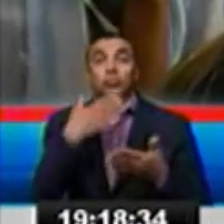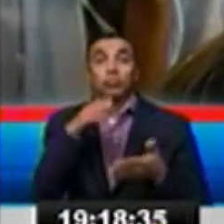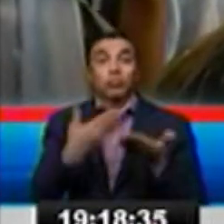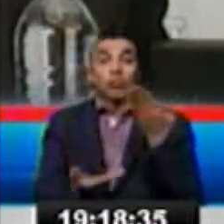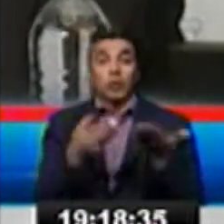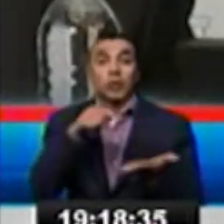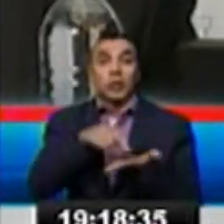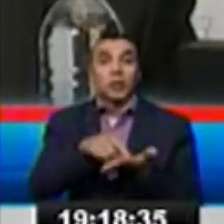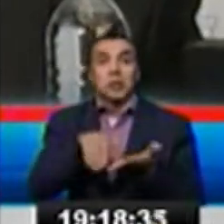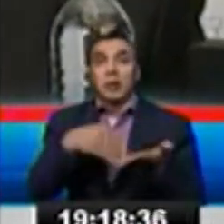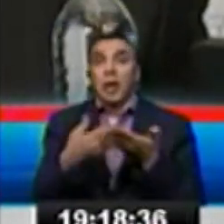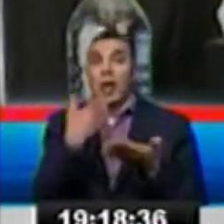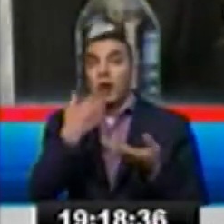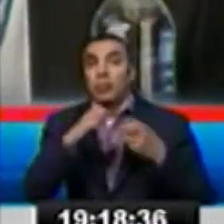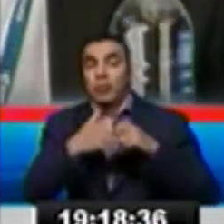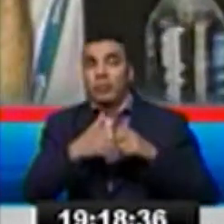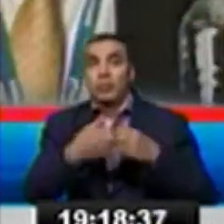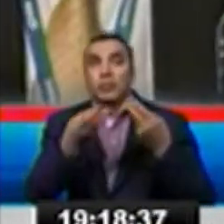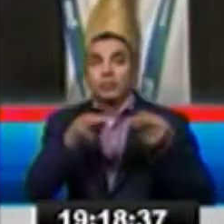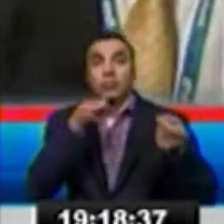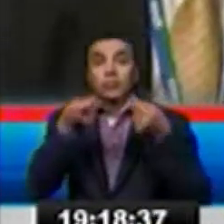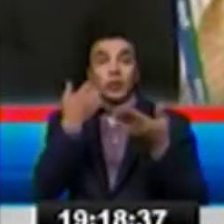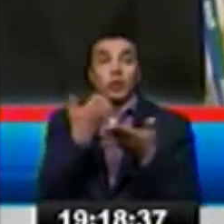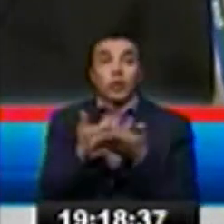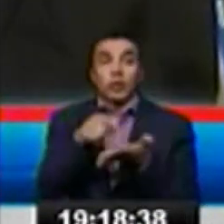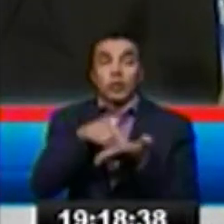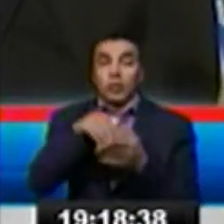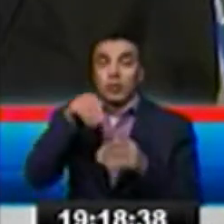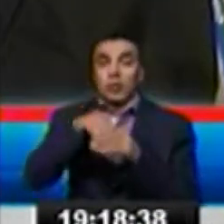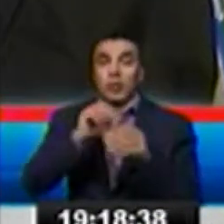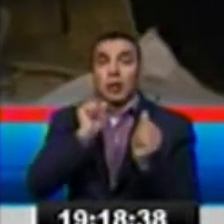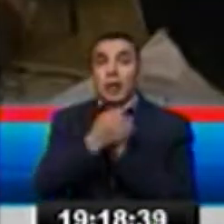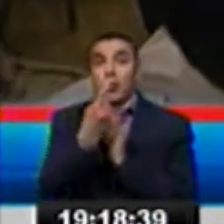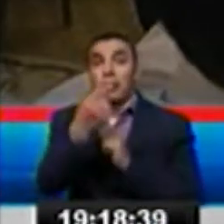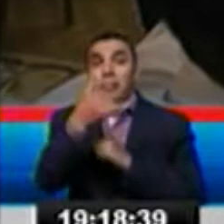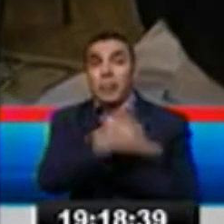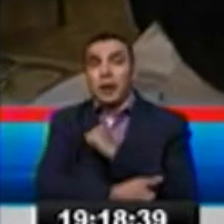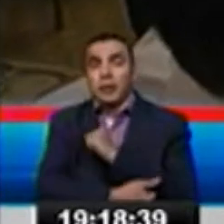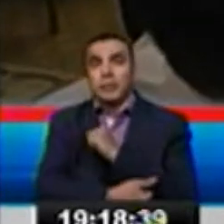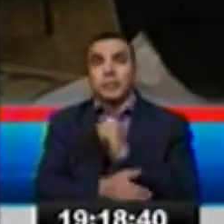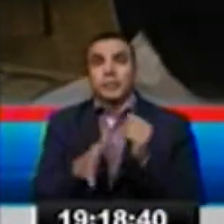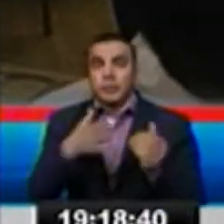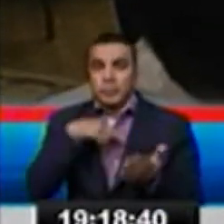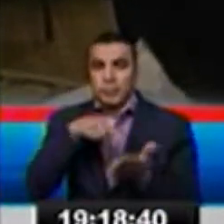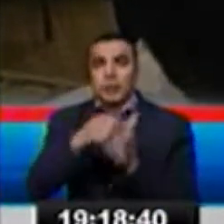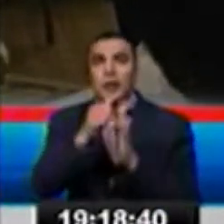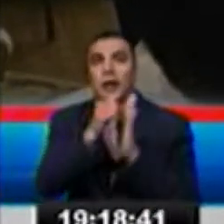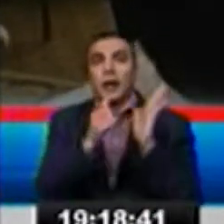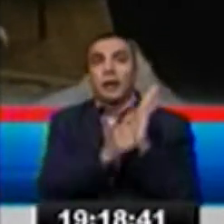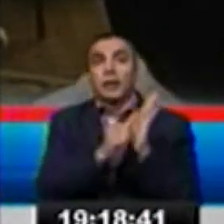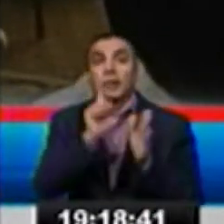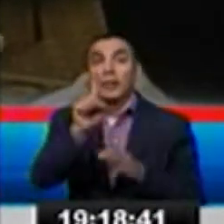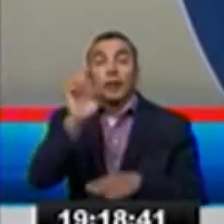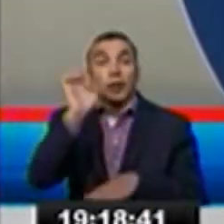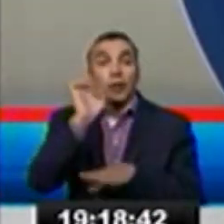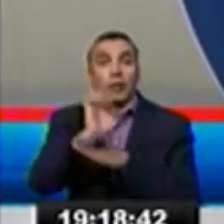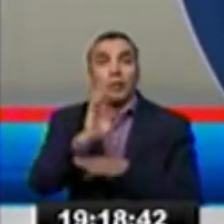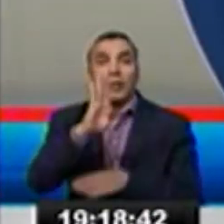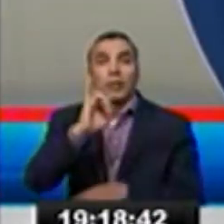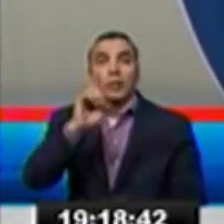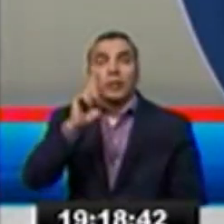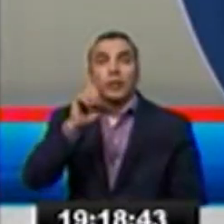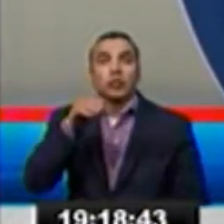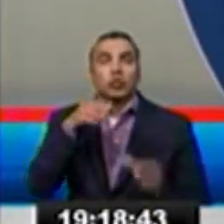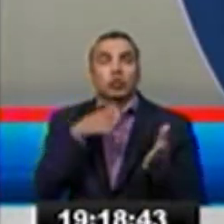posibles eventualidades y el manejo de la economía interna de cada país estuvo en la agenda. Para el Ecuador, el BID es un